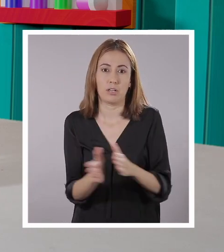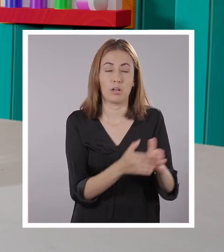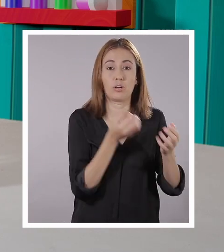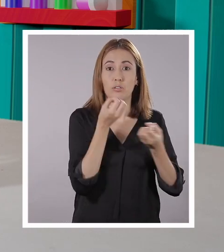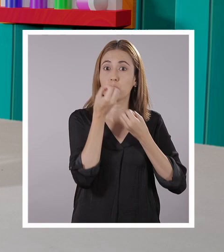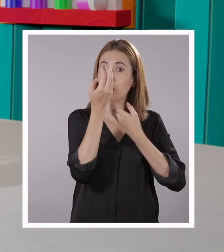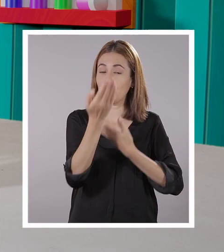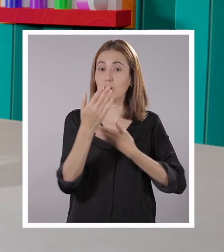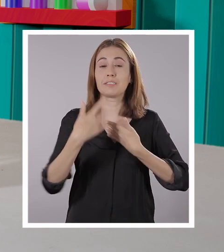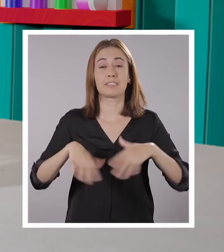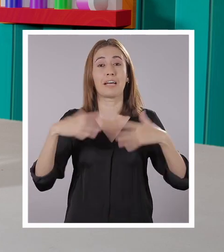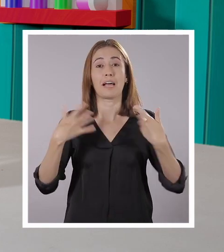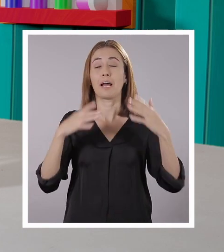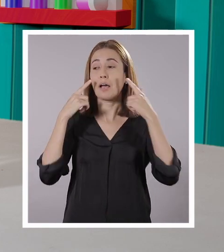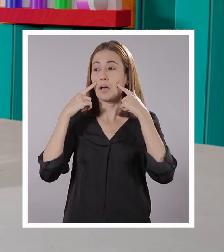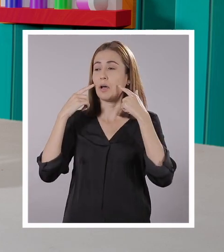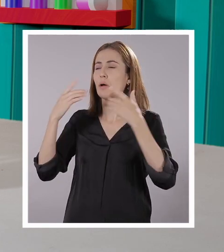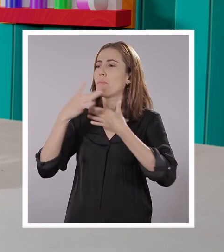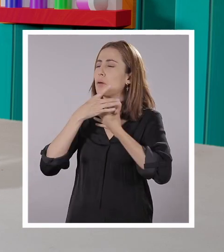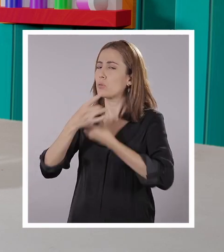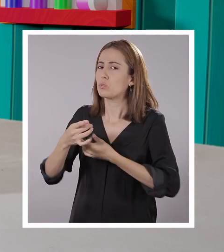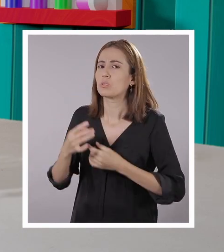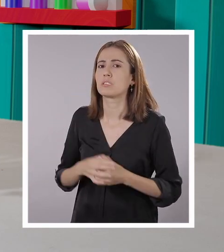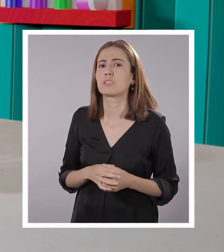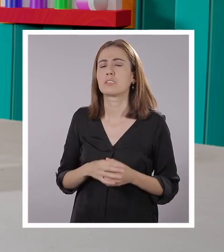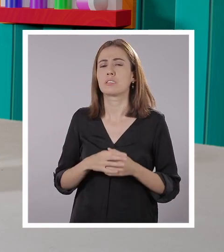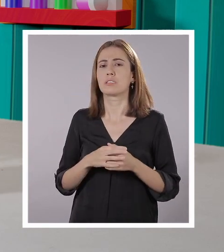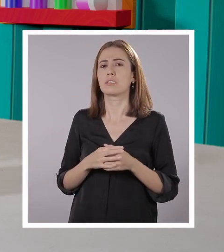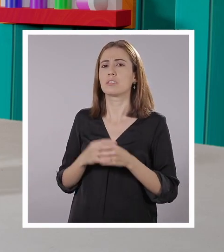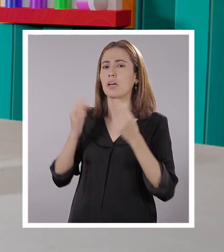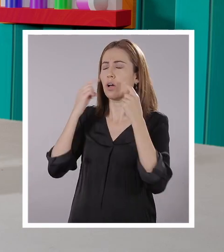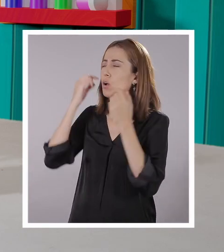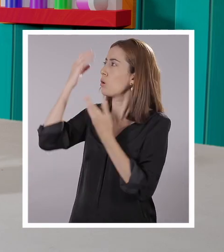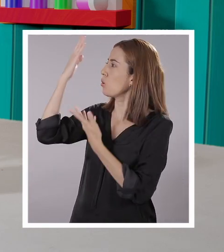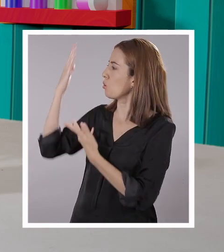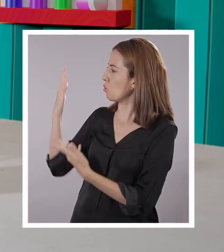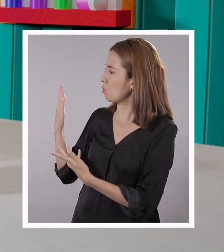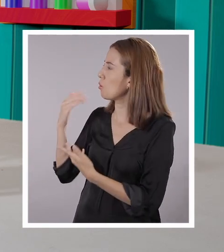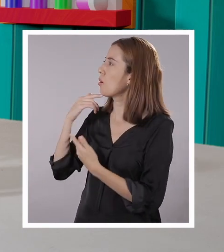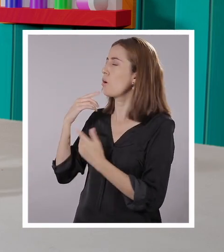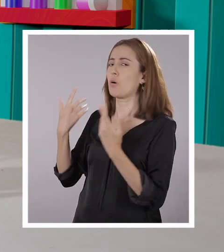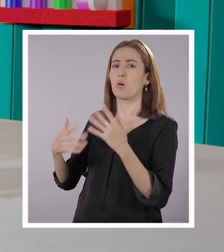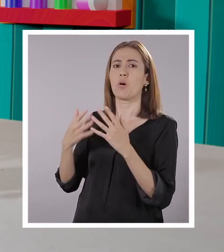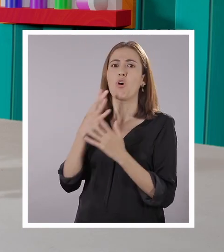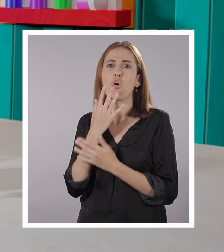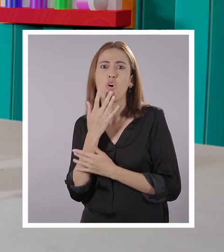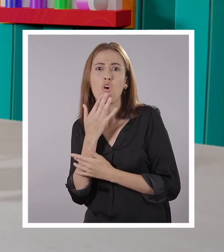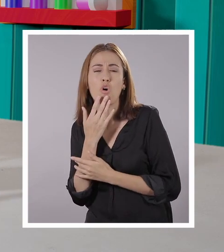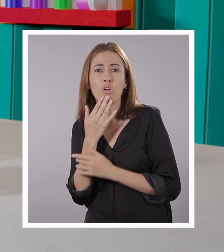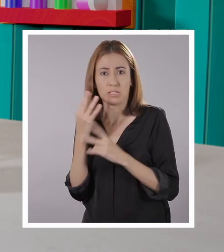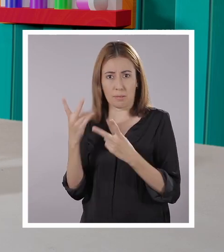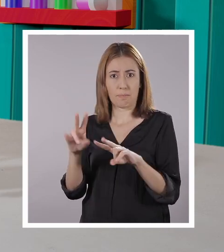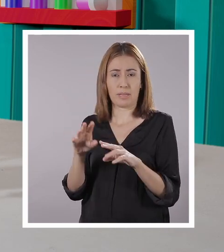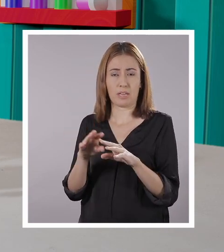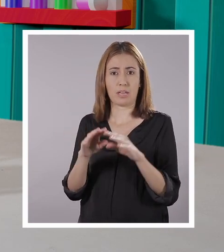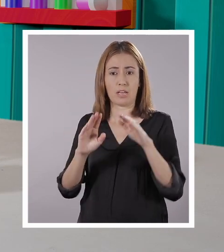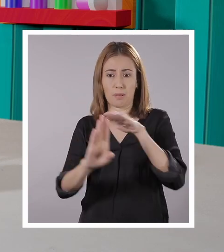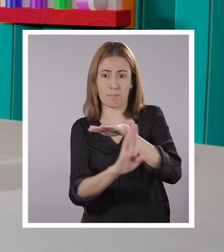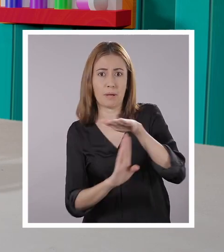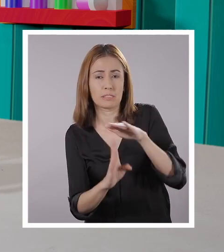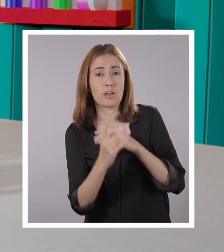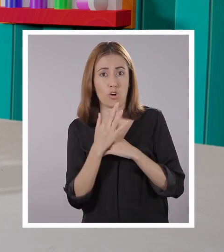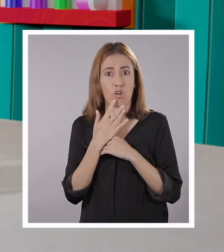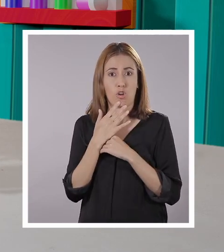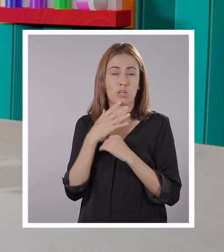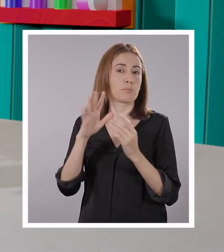y volverlo a repetir. ¿Ok? ¿Qué te pareció la clase? Me encanta, profe. Oiga, profe, me encanta que nuestros colores están... ¿Puede ser